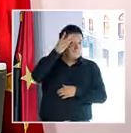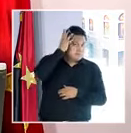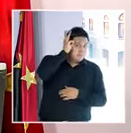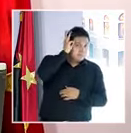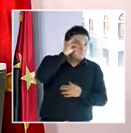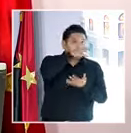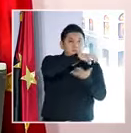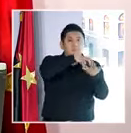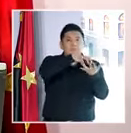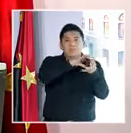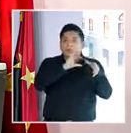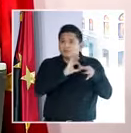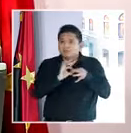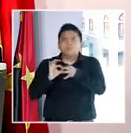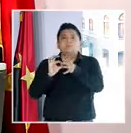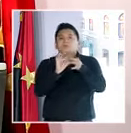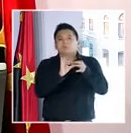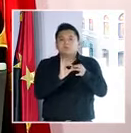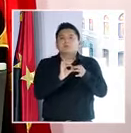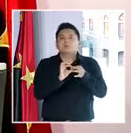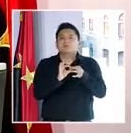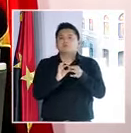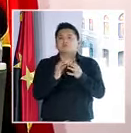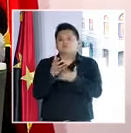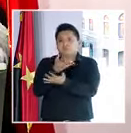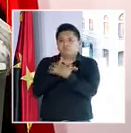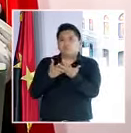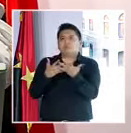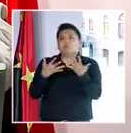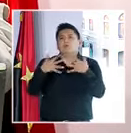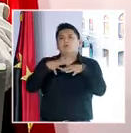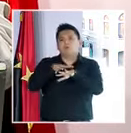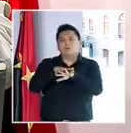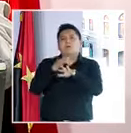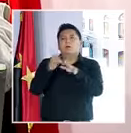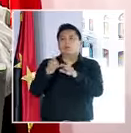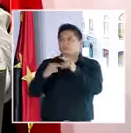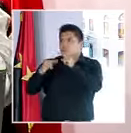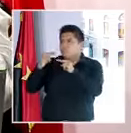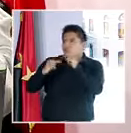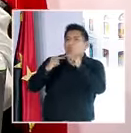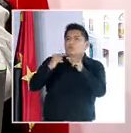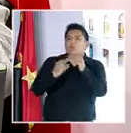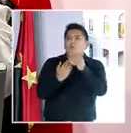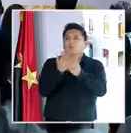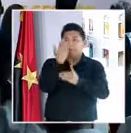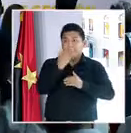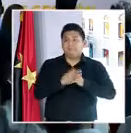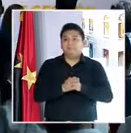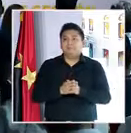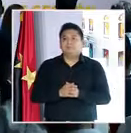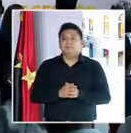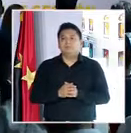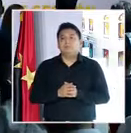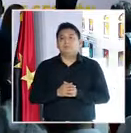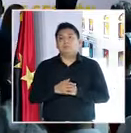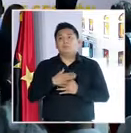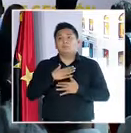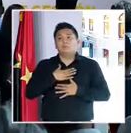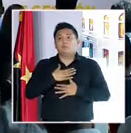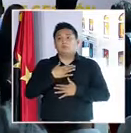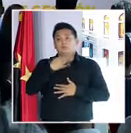Patios y Villa del Rosario, y lograr integrarlos a esta gran infraestructura. Debo simplemente